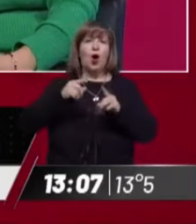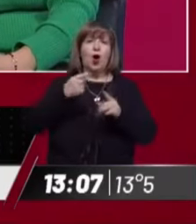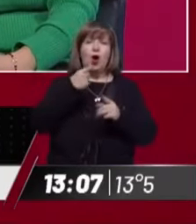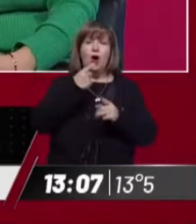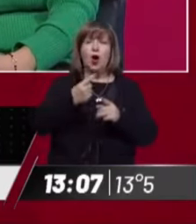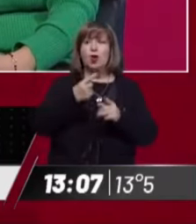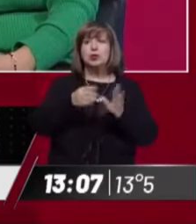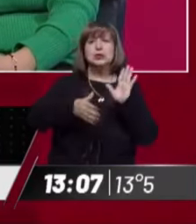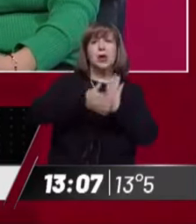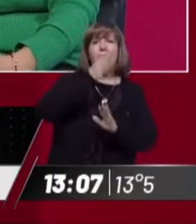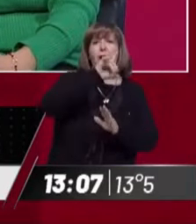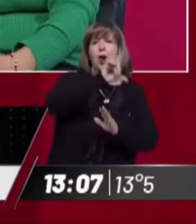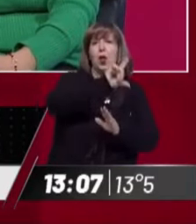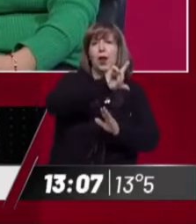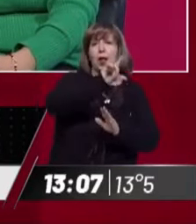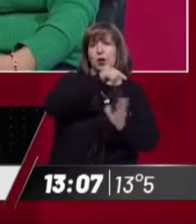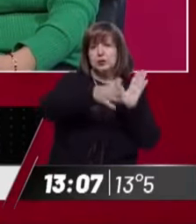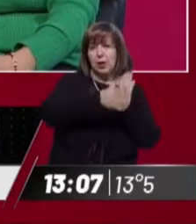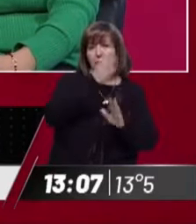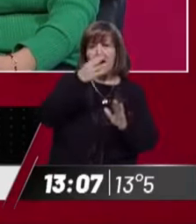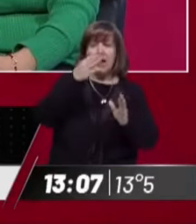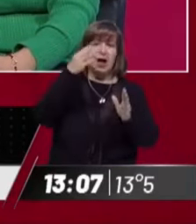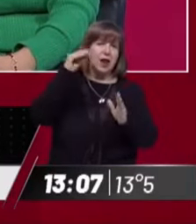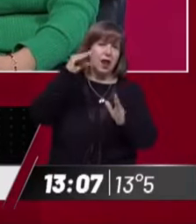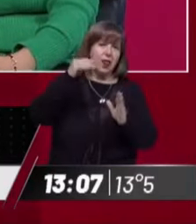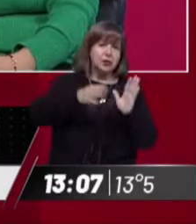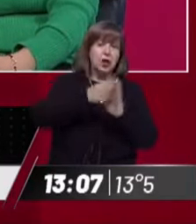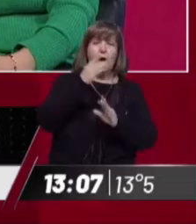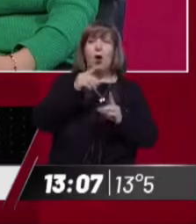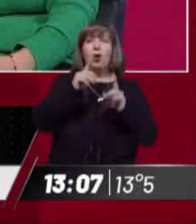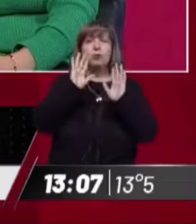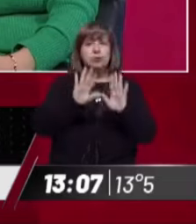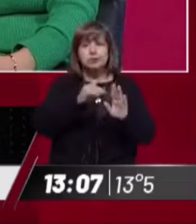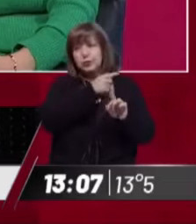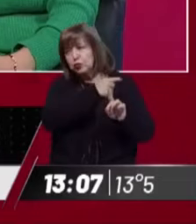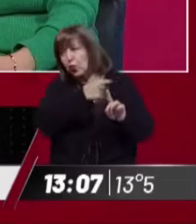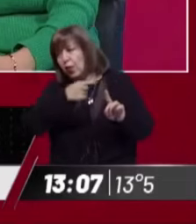esa descripción, esa separación? ¿Cuántos siguen hasta jueves y viernes?